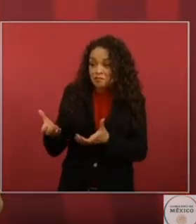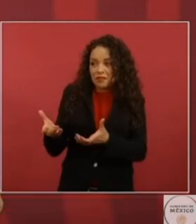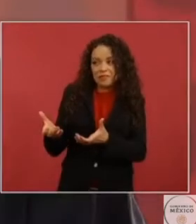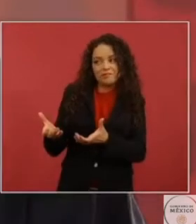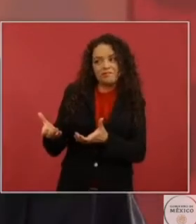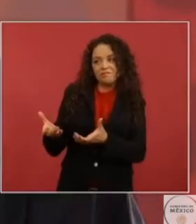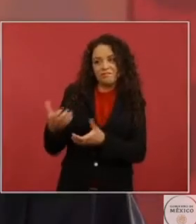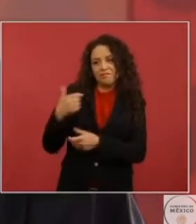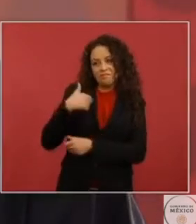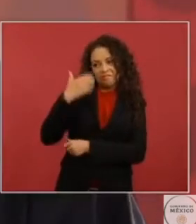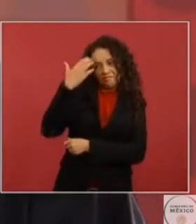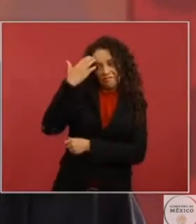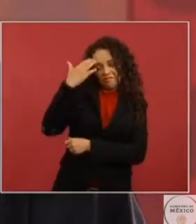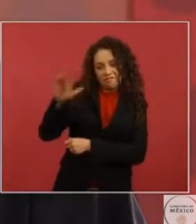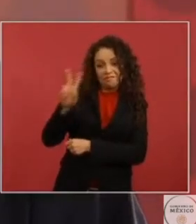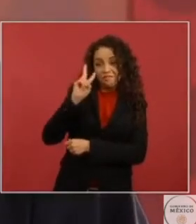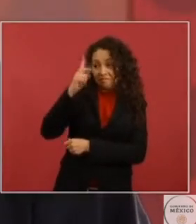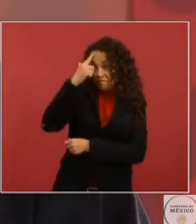No la identifico.